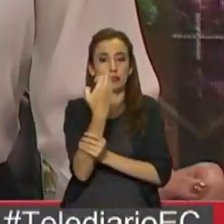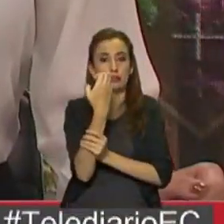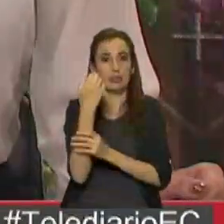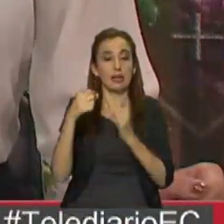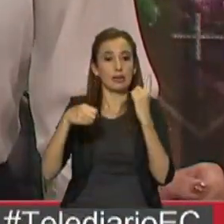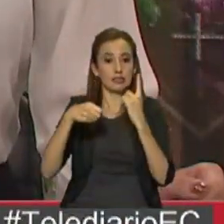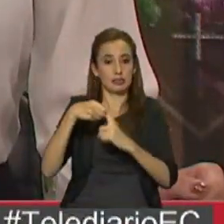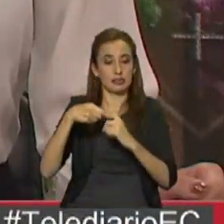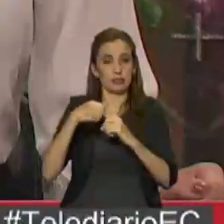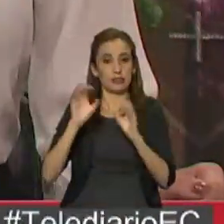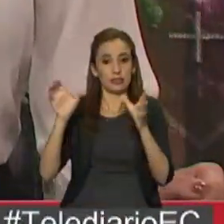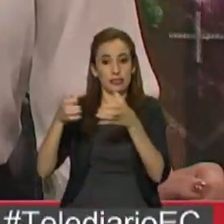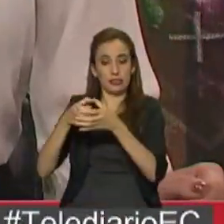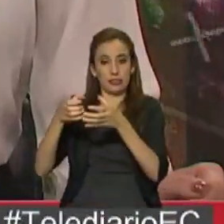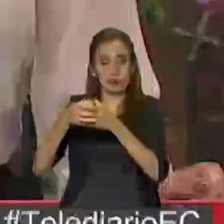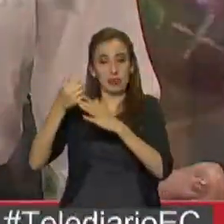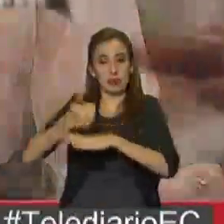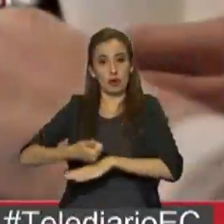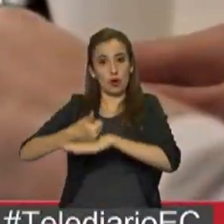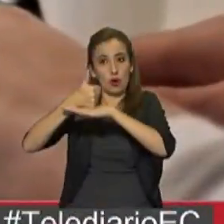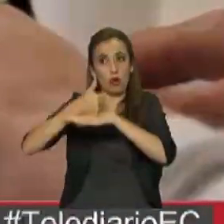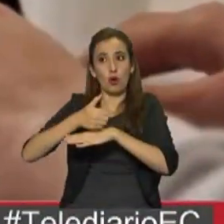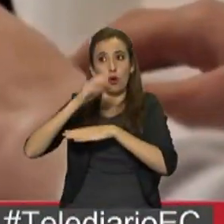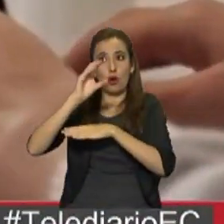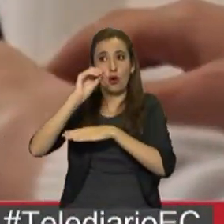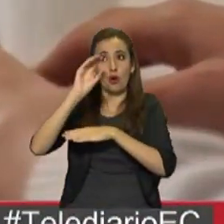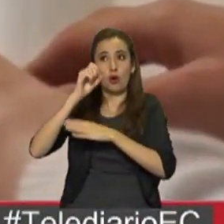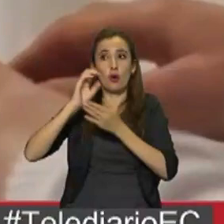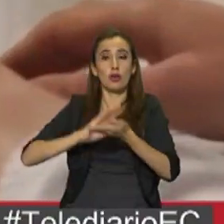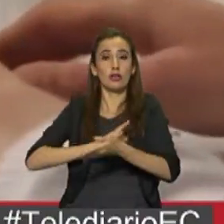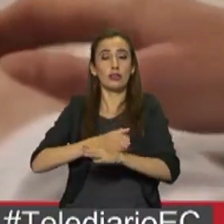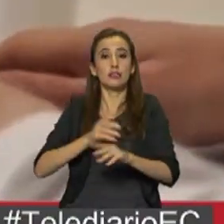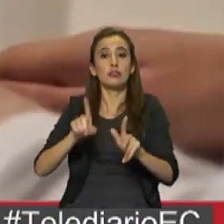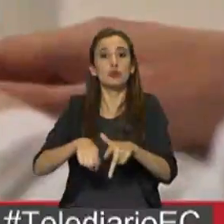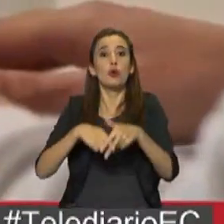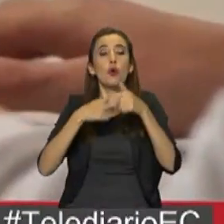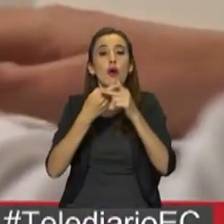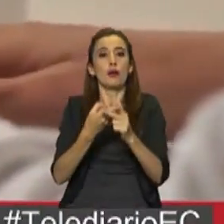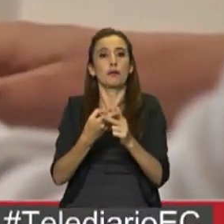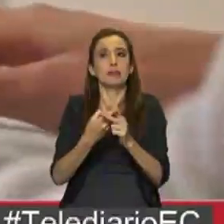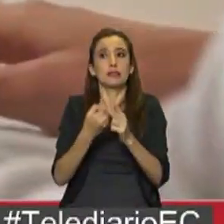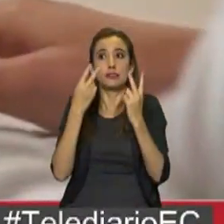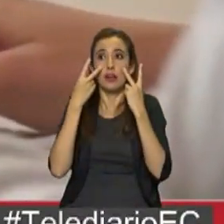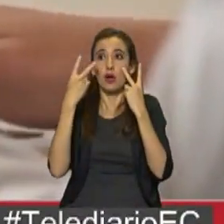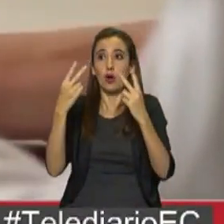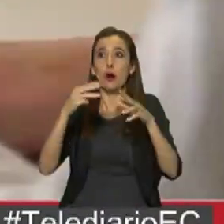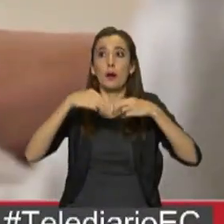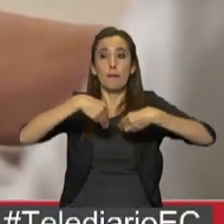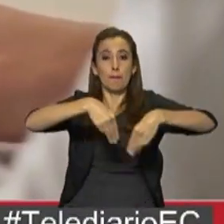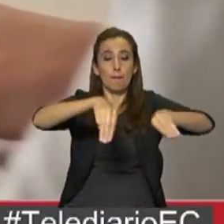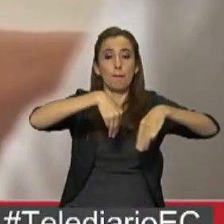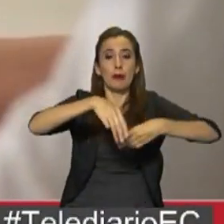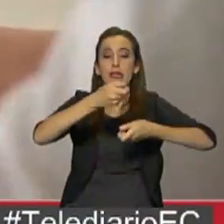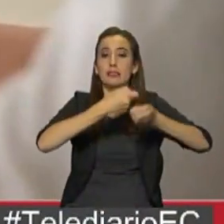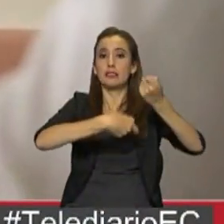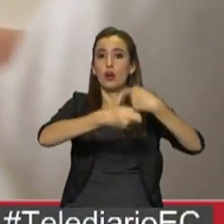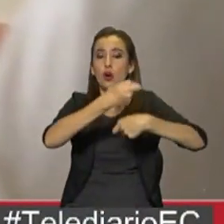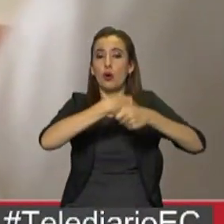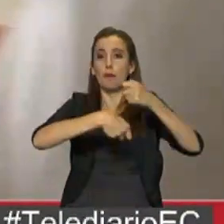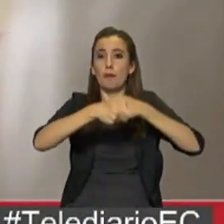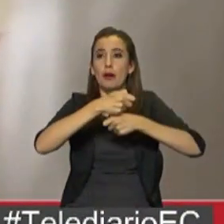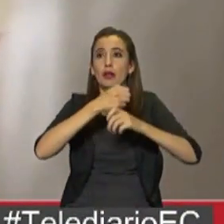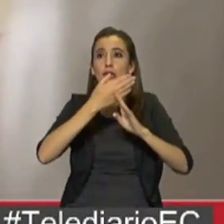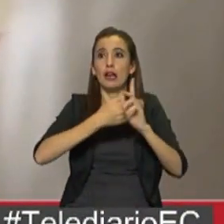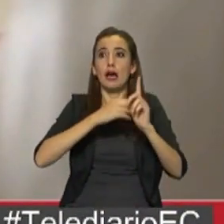el comité de operaciones de emergencias de quito informó nuevas disposiciones para los mercados aquí de esta manera se suspende la venta en los centros de abasto